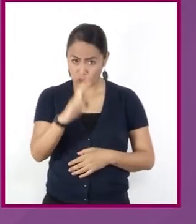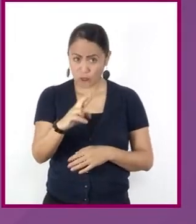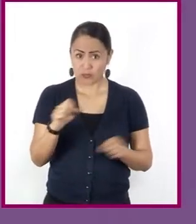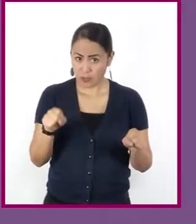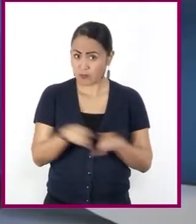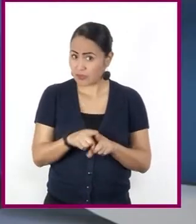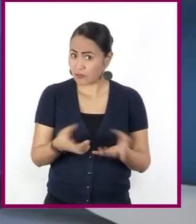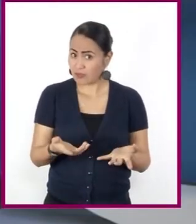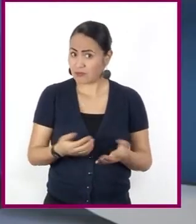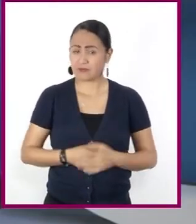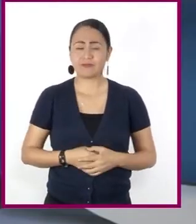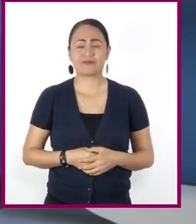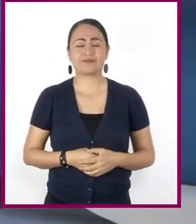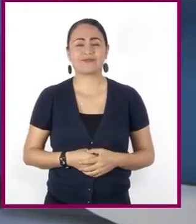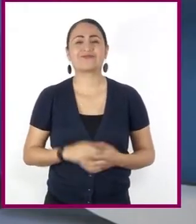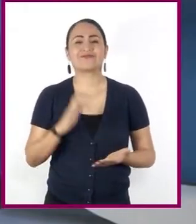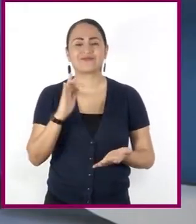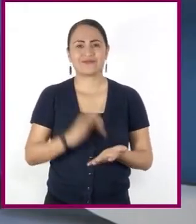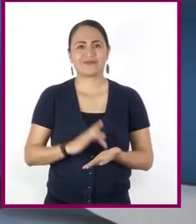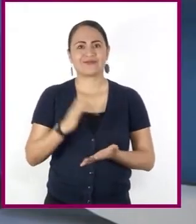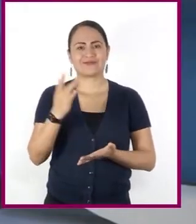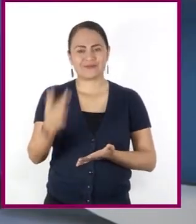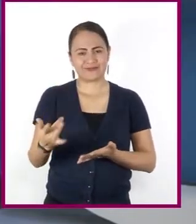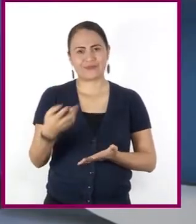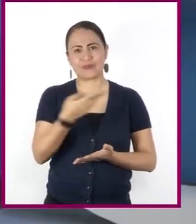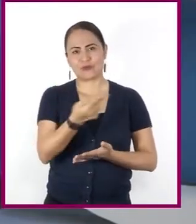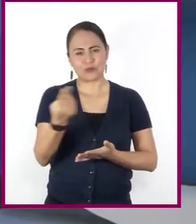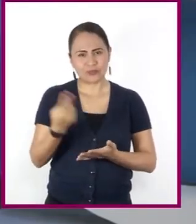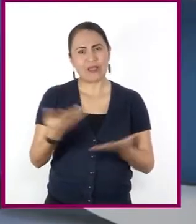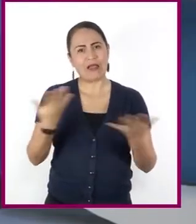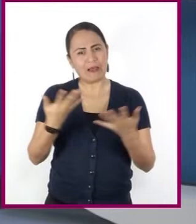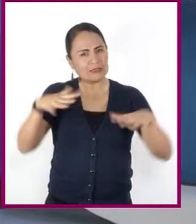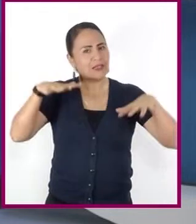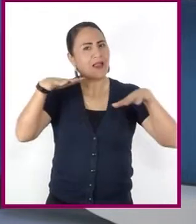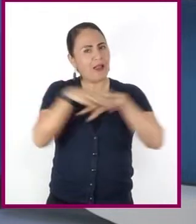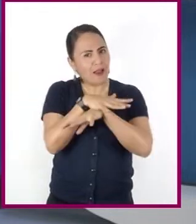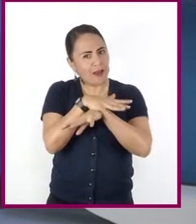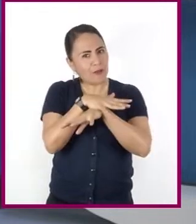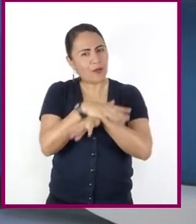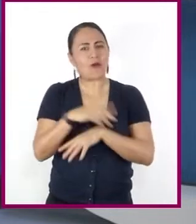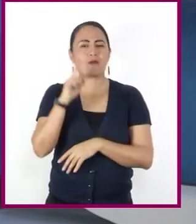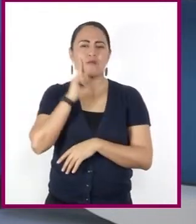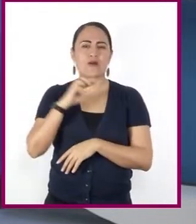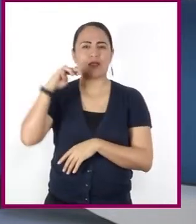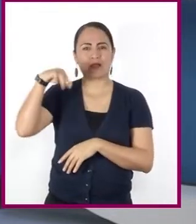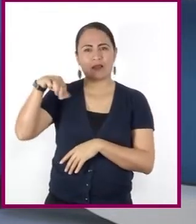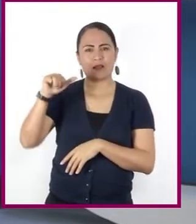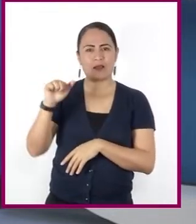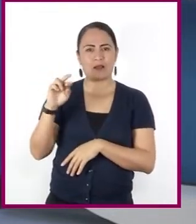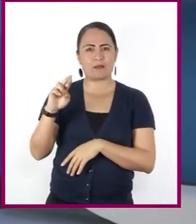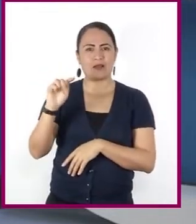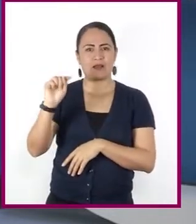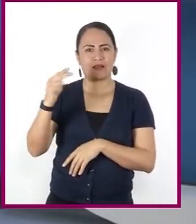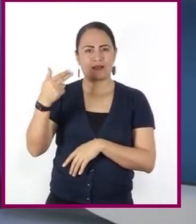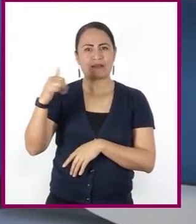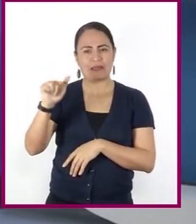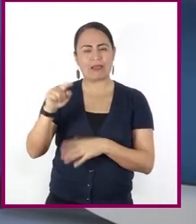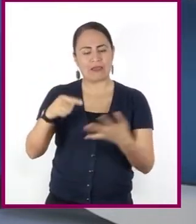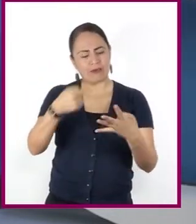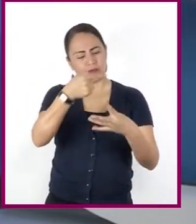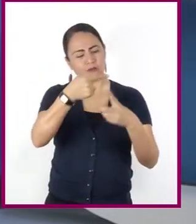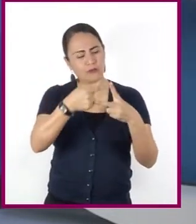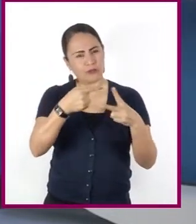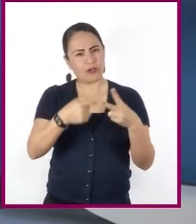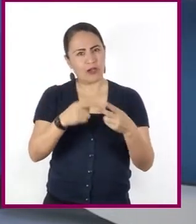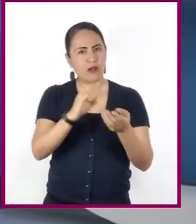resultado? Gracias a haber realizado esa conversión, Marta podrá guiarse por la cantidad